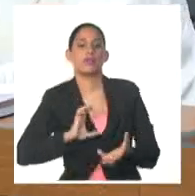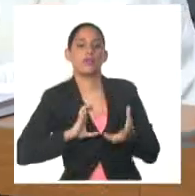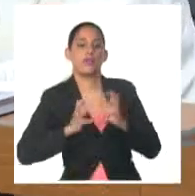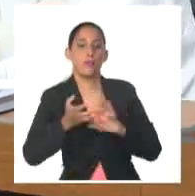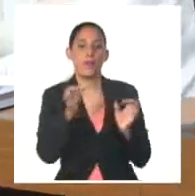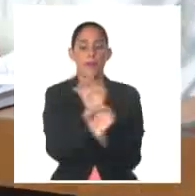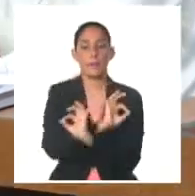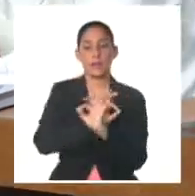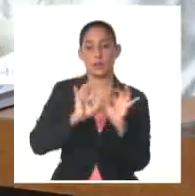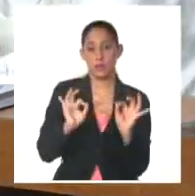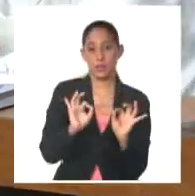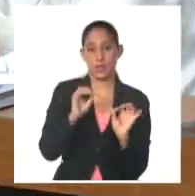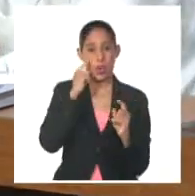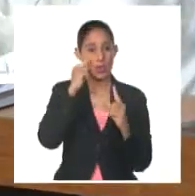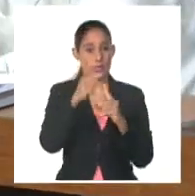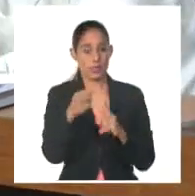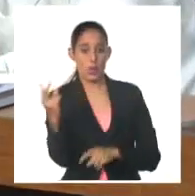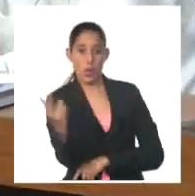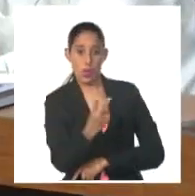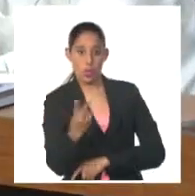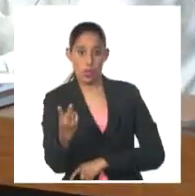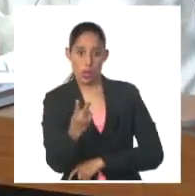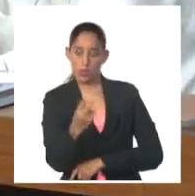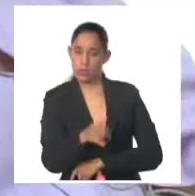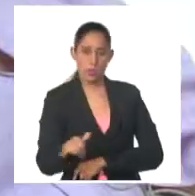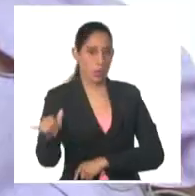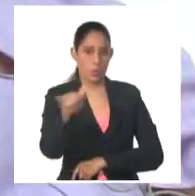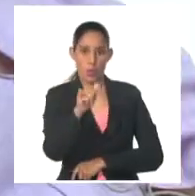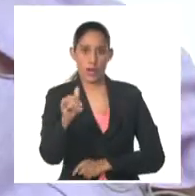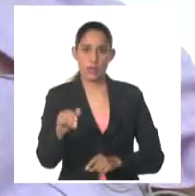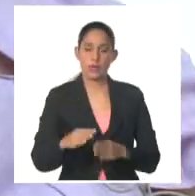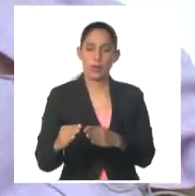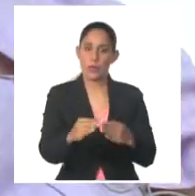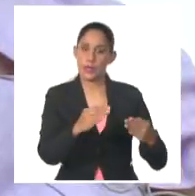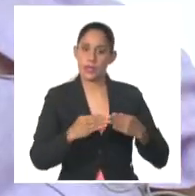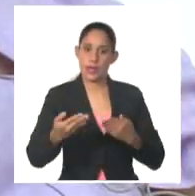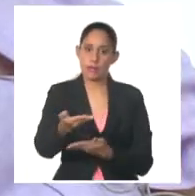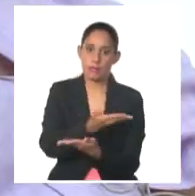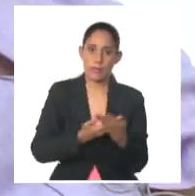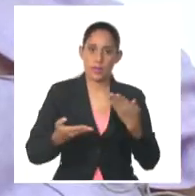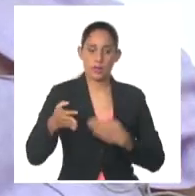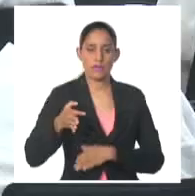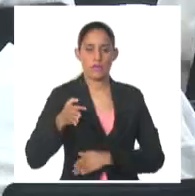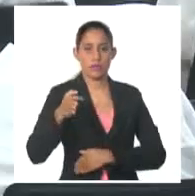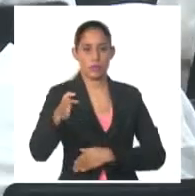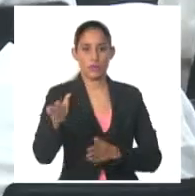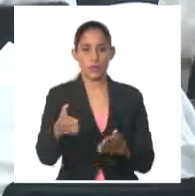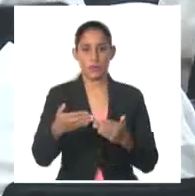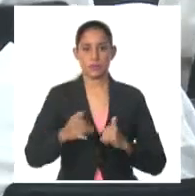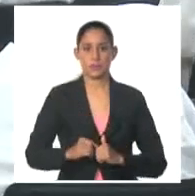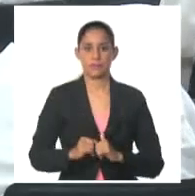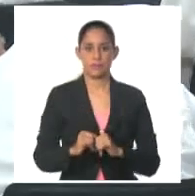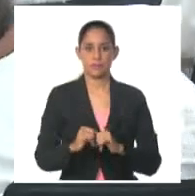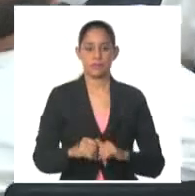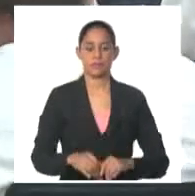con el objetivo común de ser parte de una comunidad de futuro compartido. Javier Ortiz, Canal Cubano de Noticias.